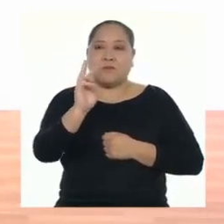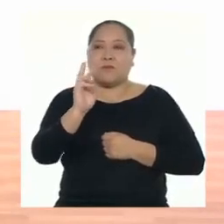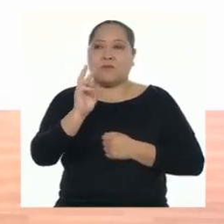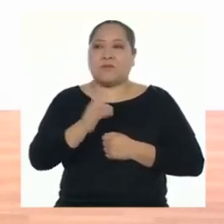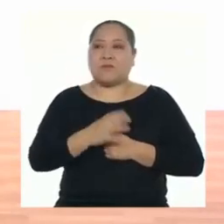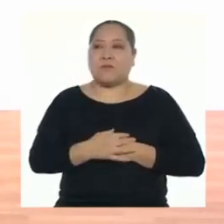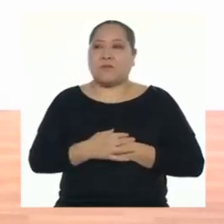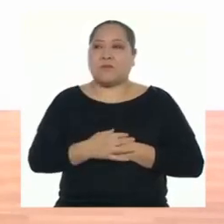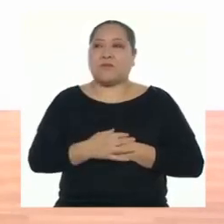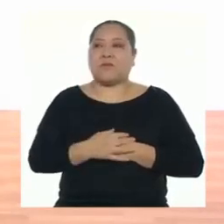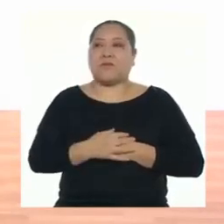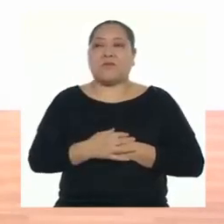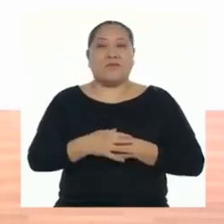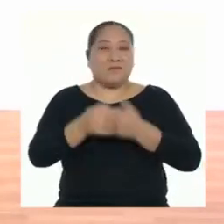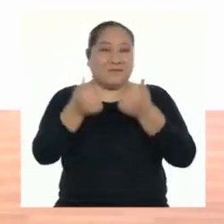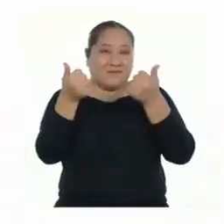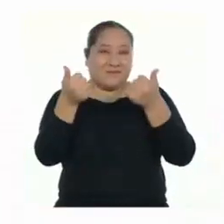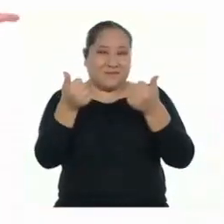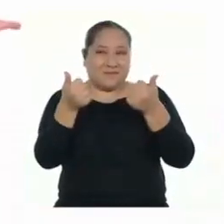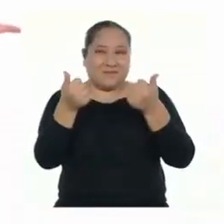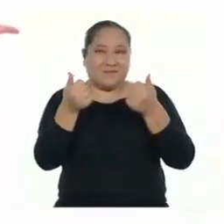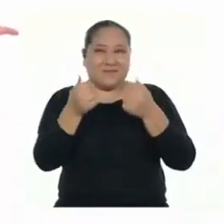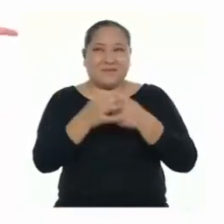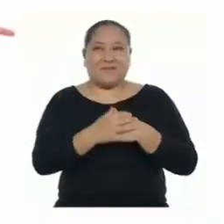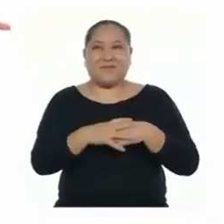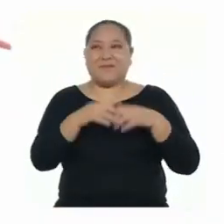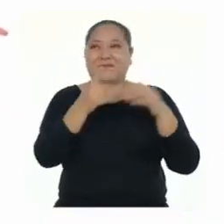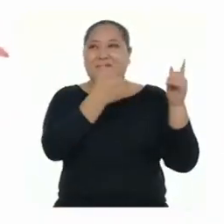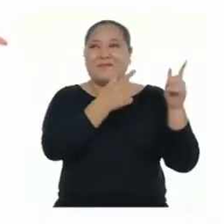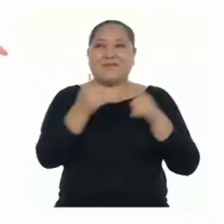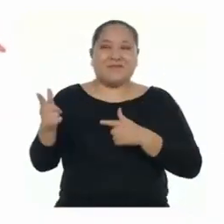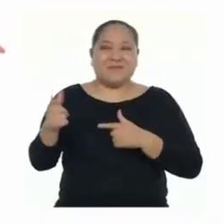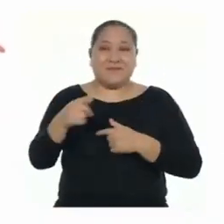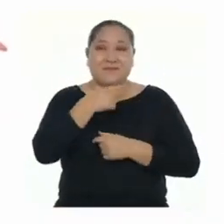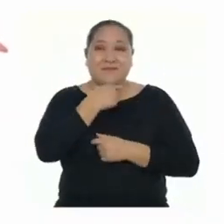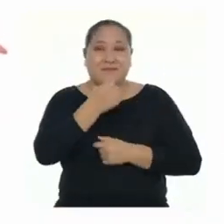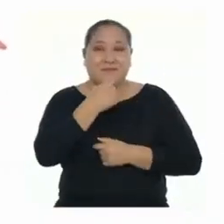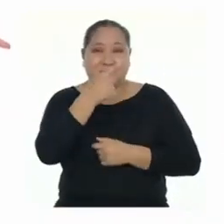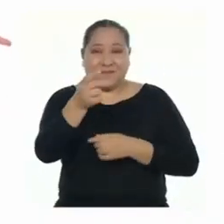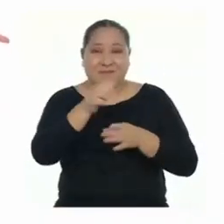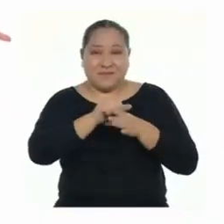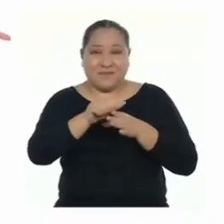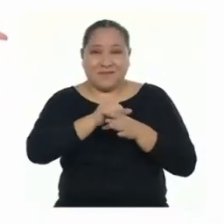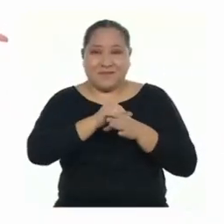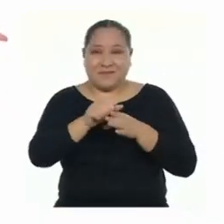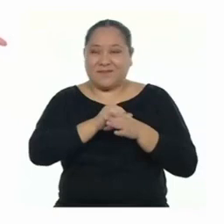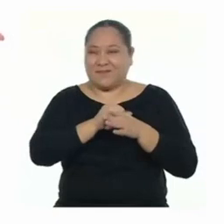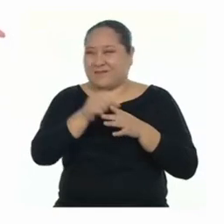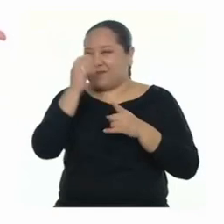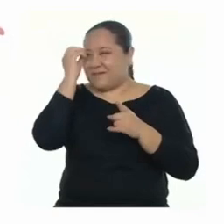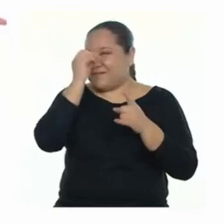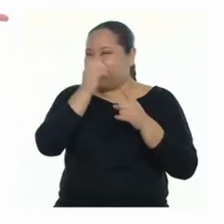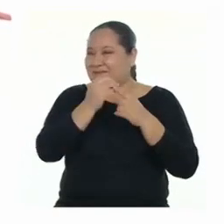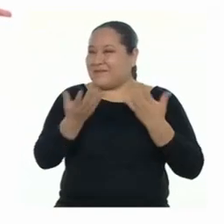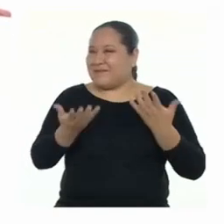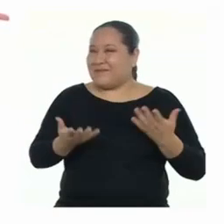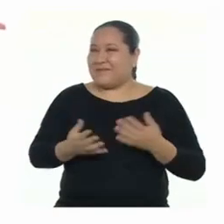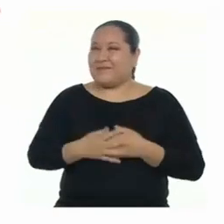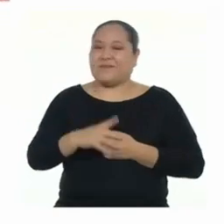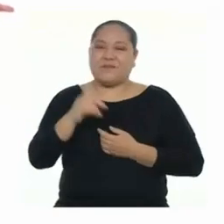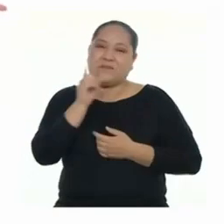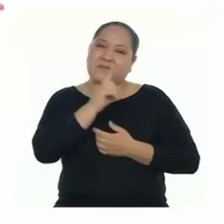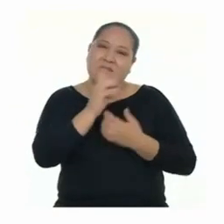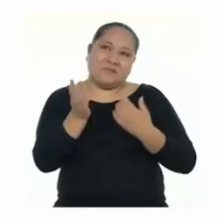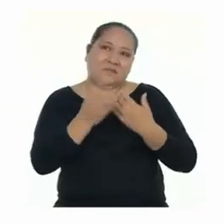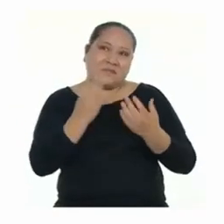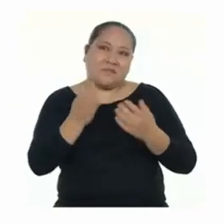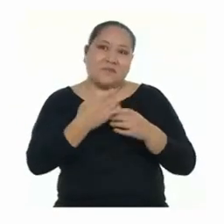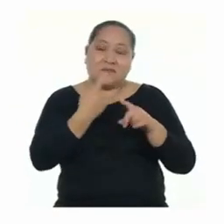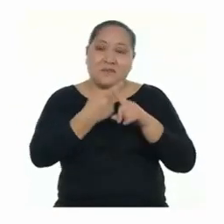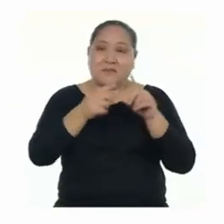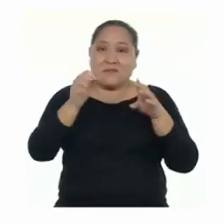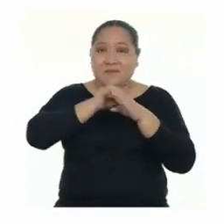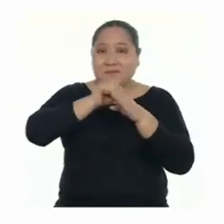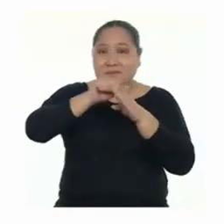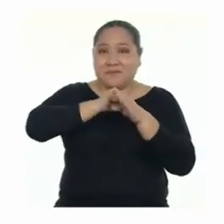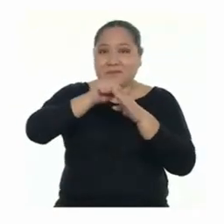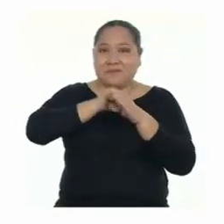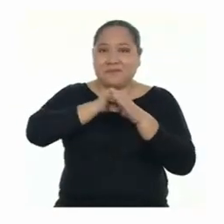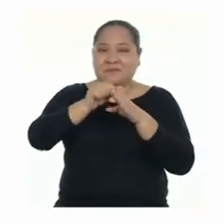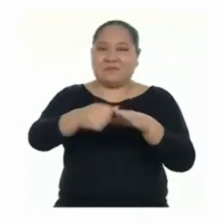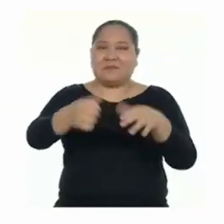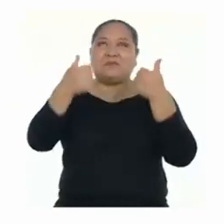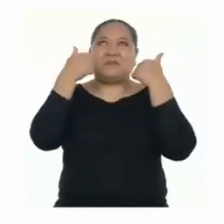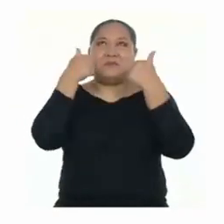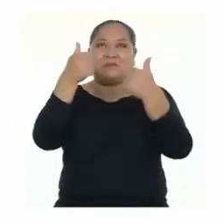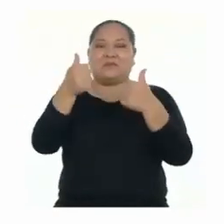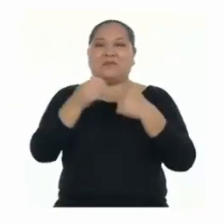5, 6. ¿Qué tal? ¿Listo? ¿Qué les pareció el ejercicio? Un reto, ¿verdad? Sí, no es fácil, pero la práctica